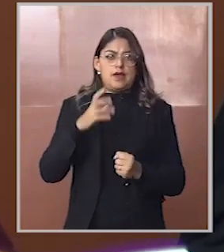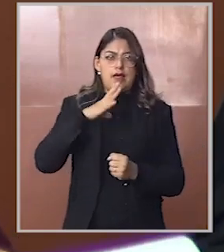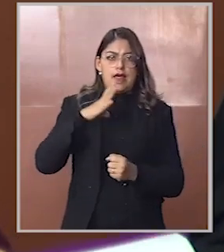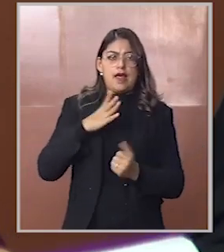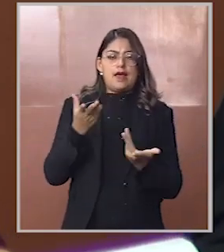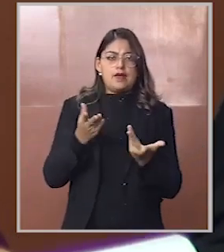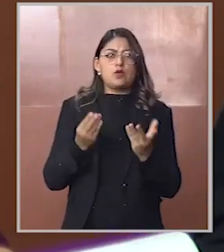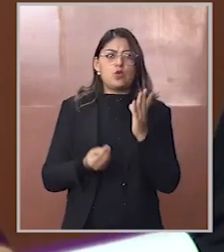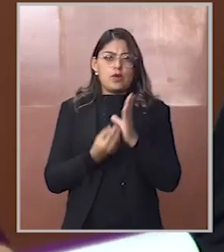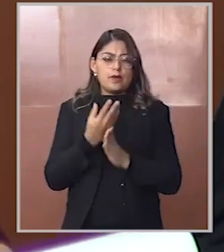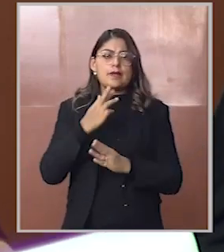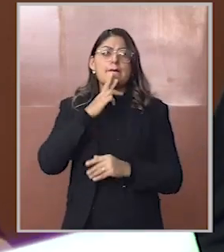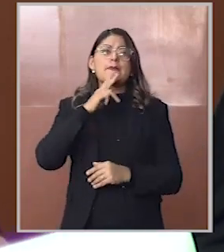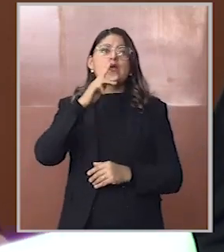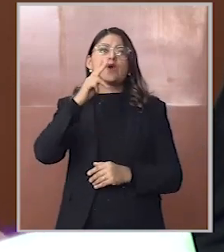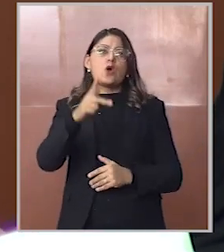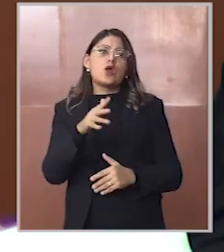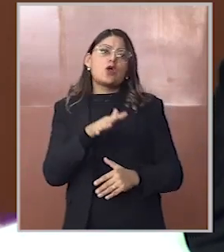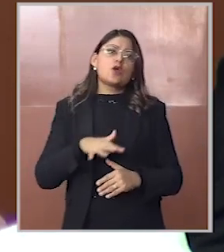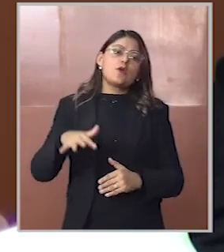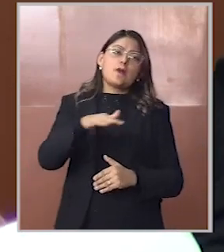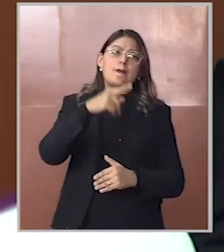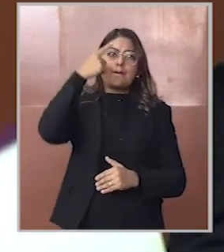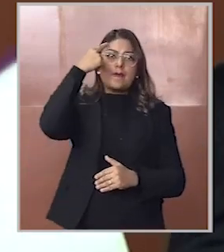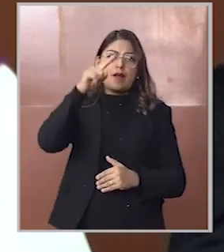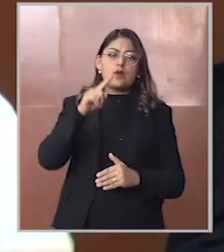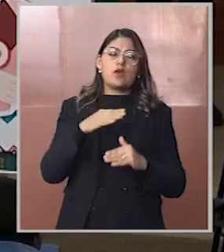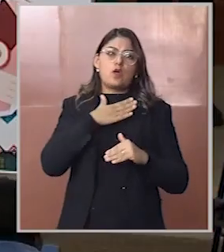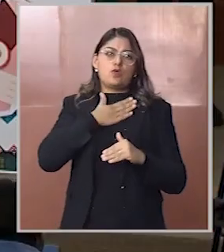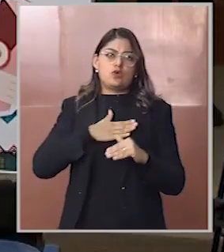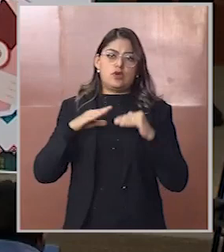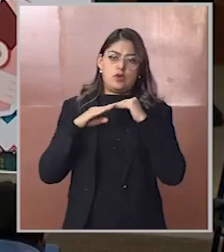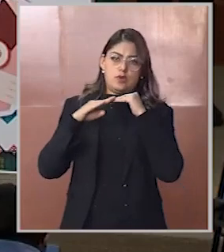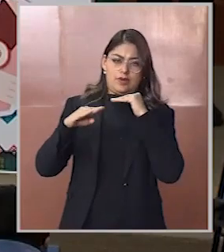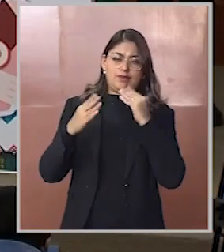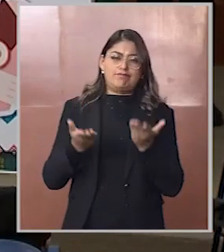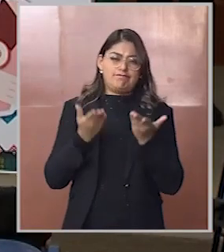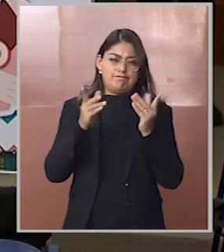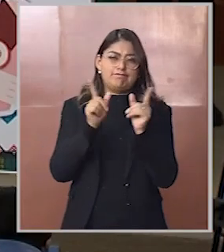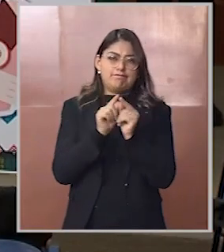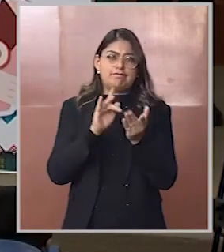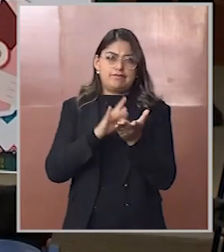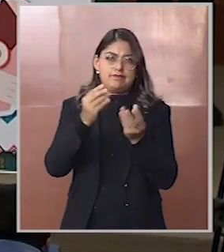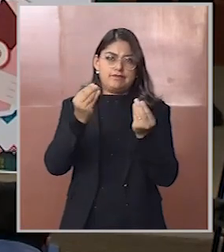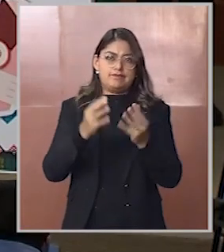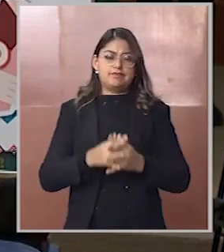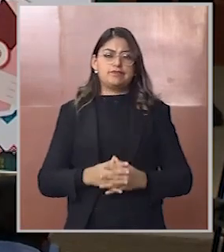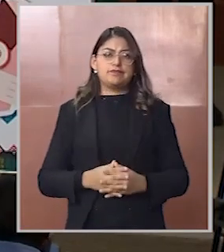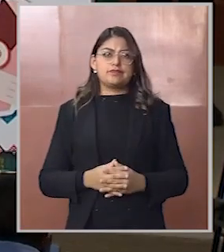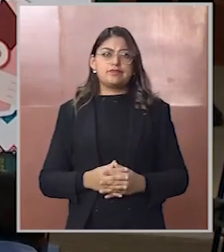promuevan mejores condiciones de acceso a una justicia igualitaria Muchas